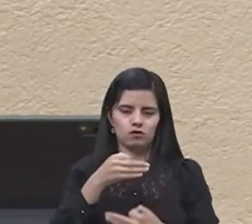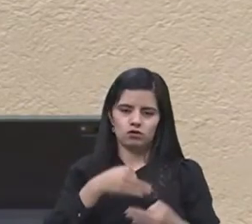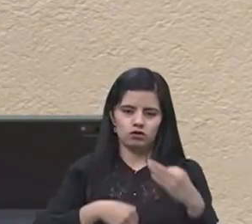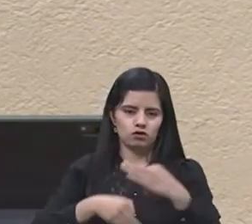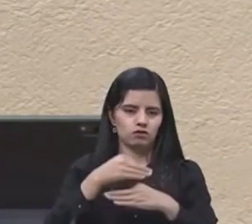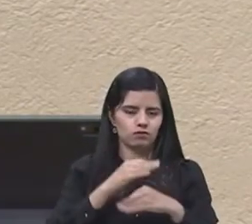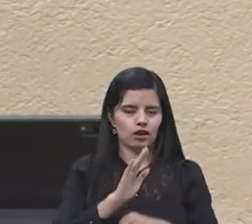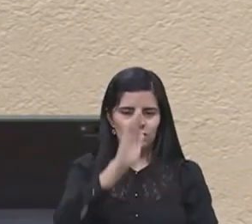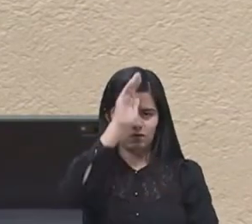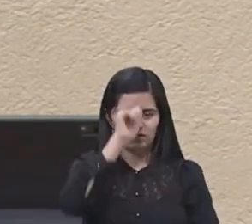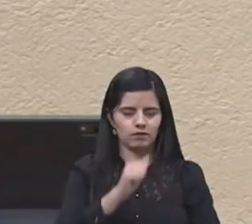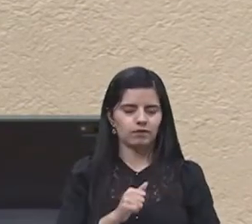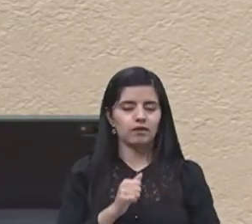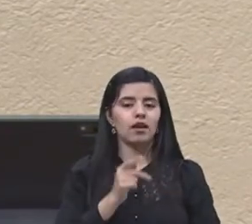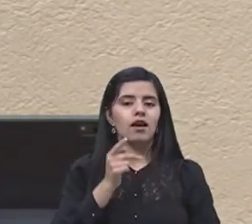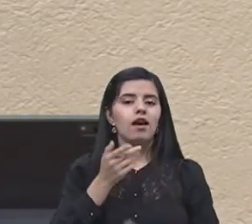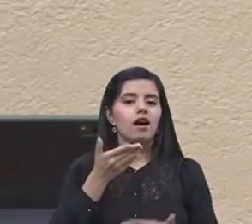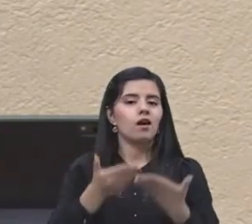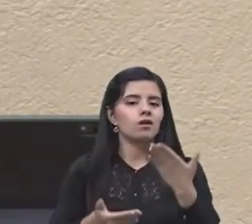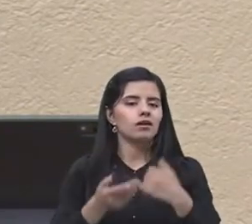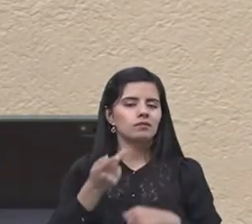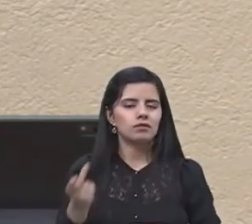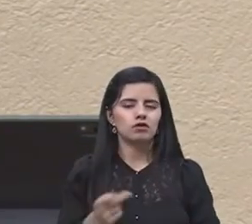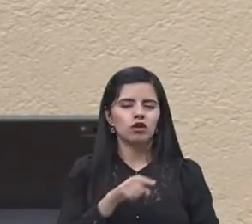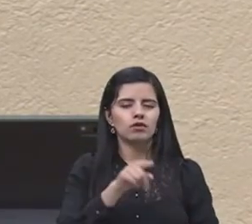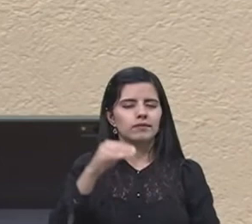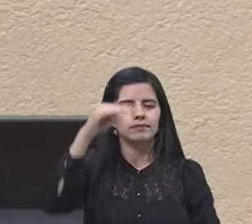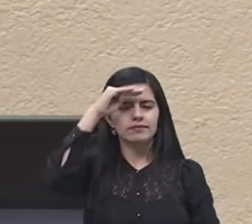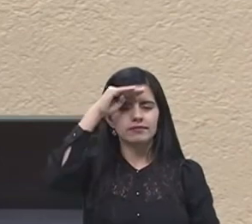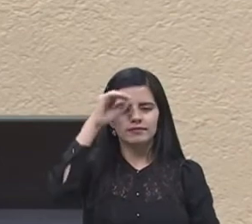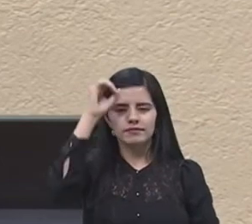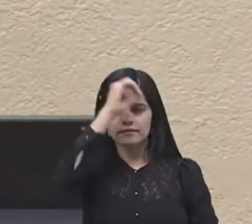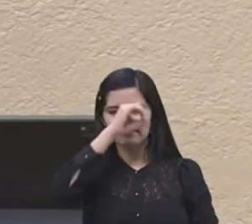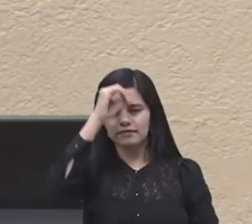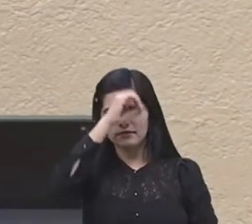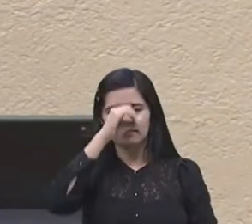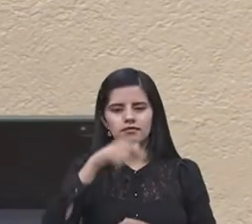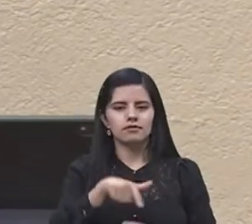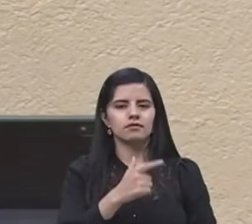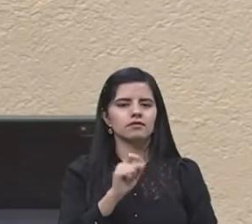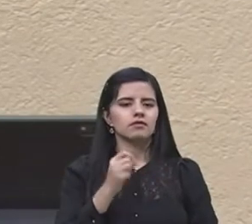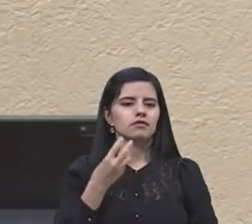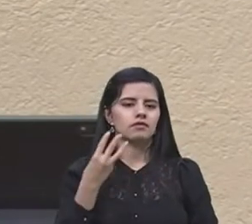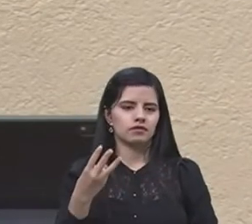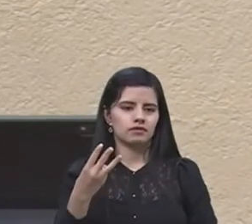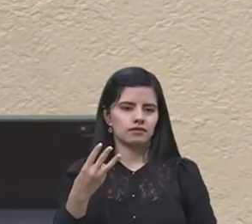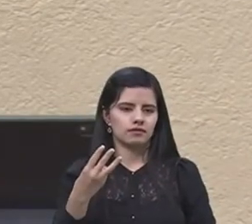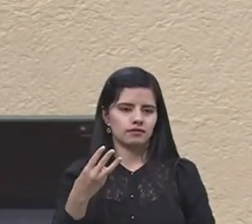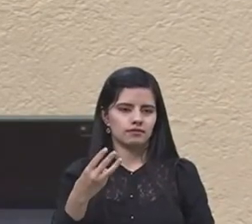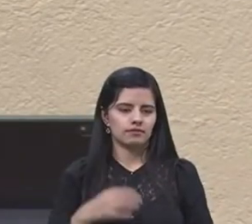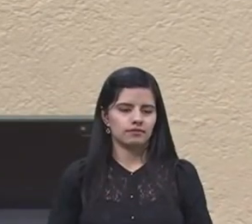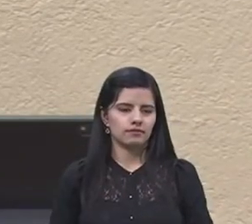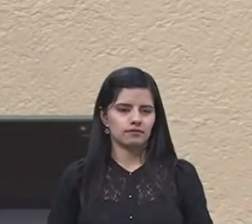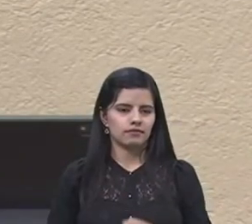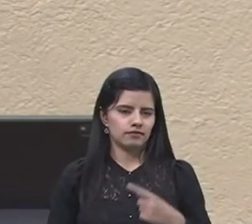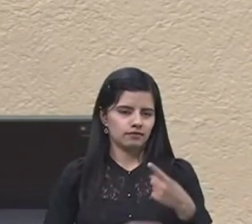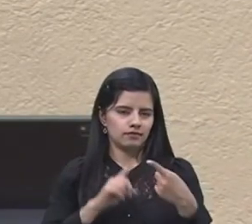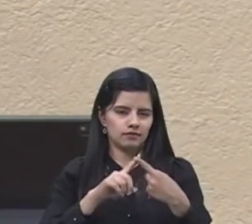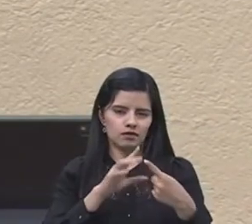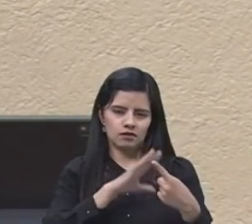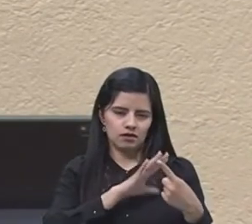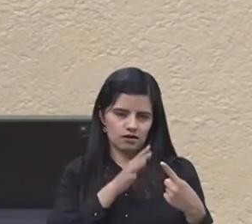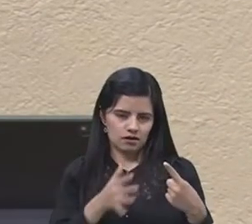a todos los consejeros integrantes del Consejo General, incluso al Tribunal Electoral, pegaría a partidos y a